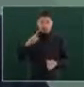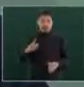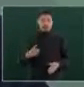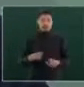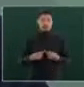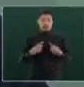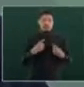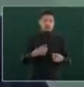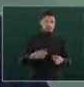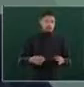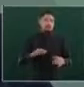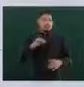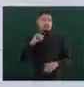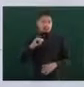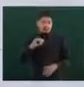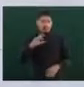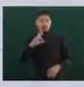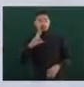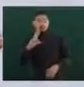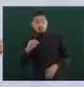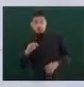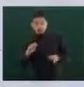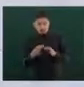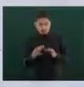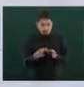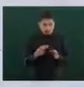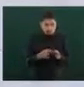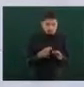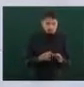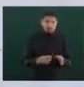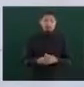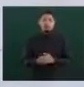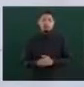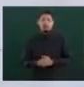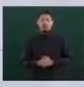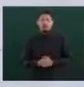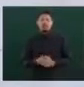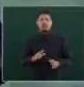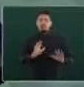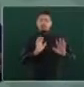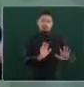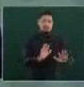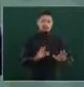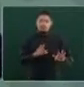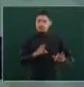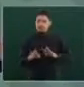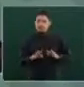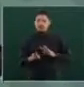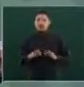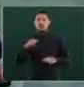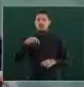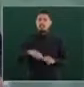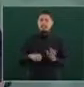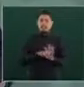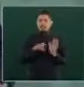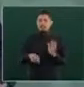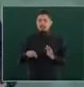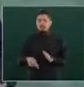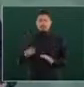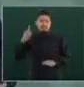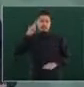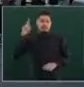ver por ejemplo en la página web del instituto de análisis de política familiar les